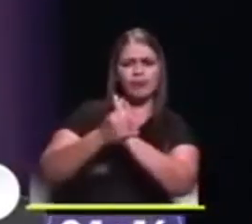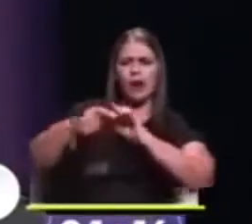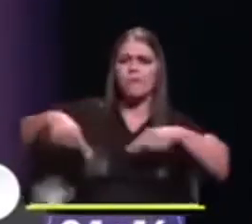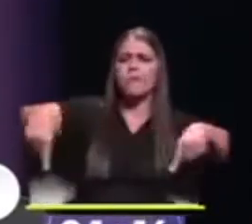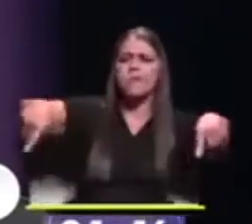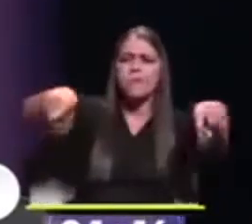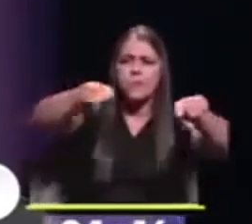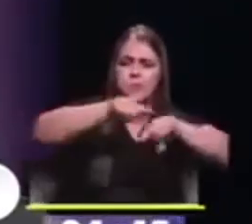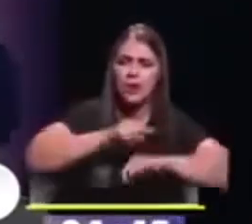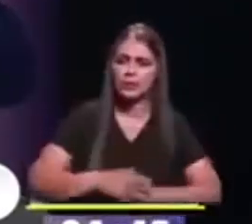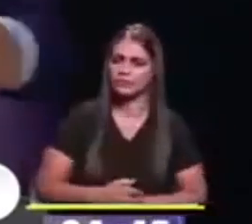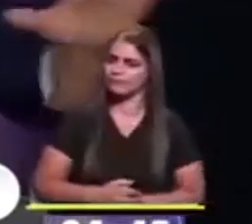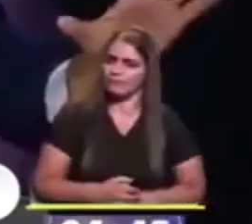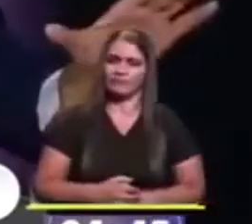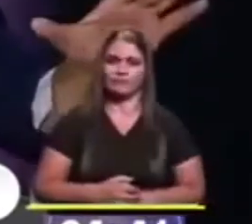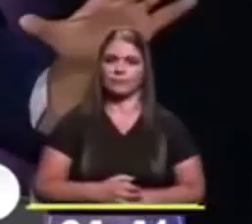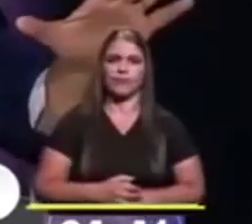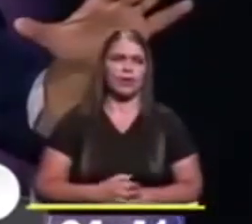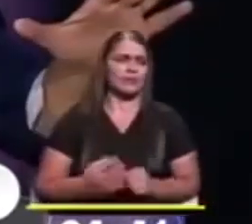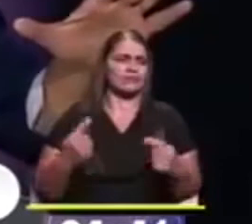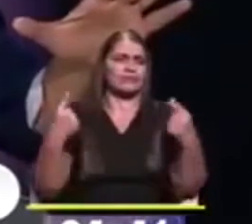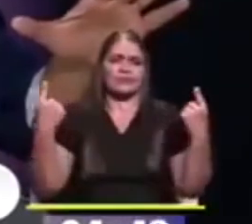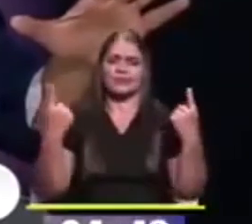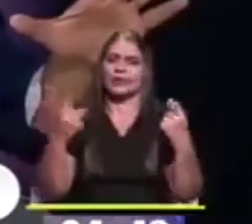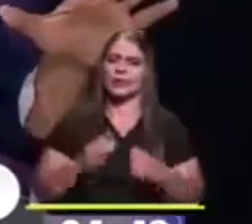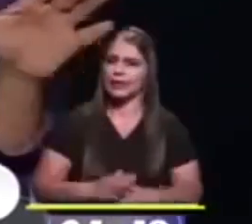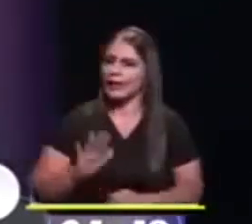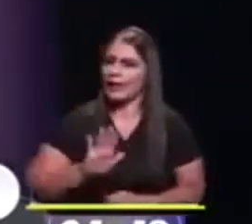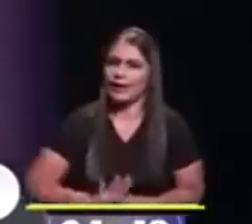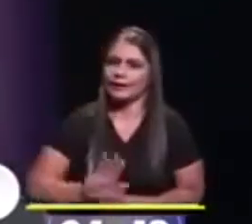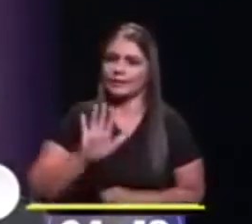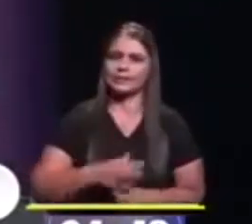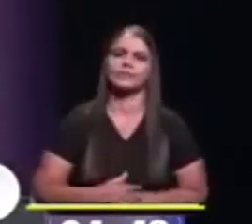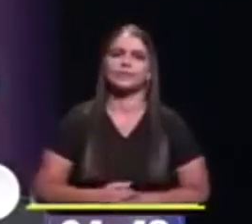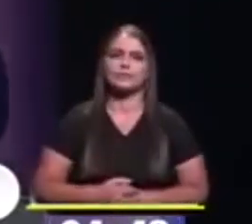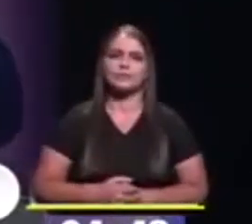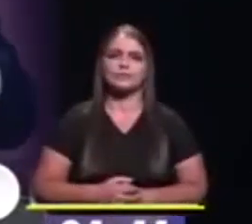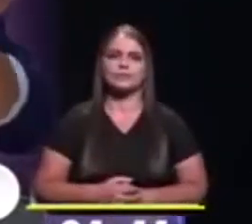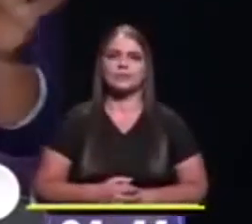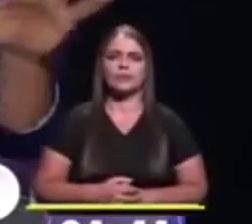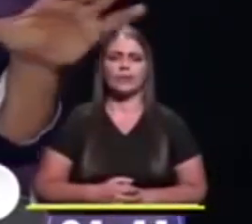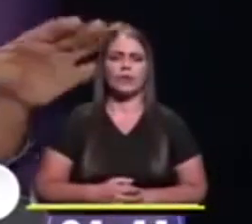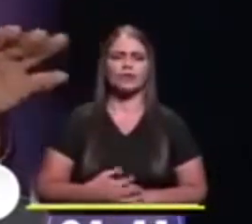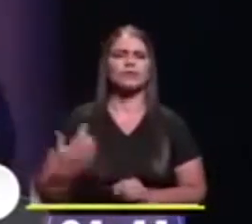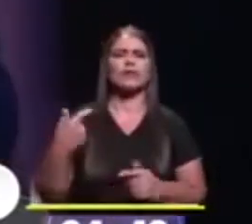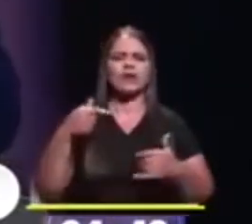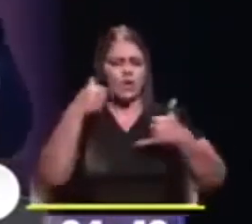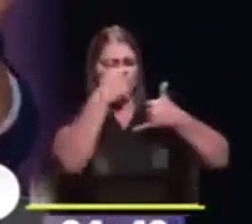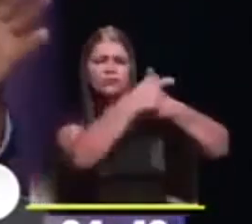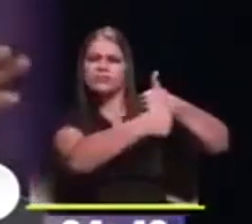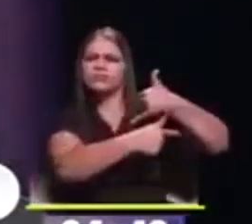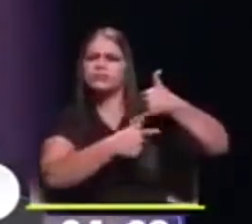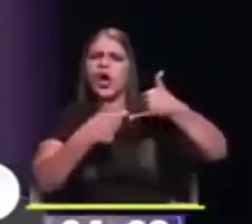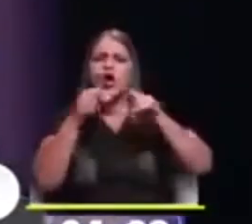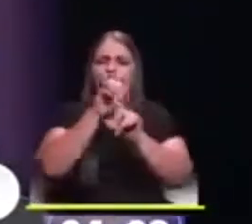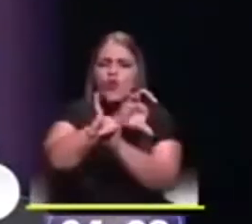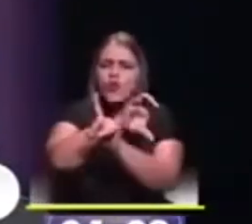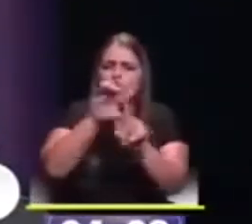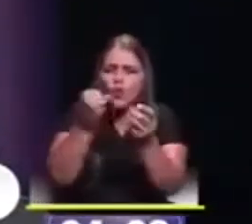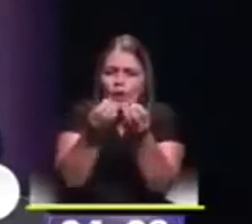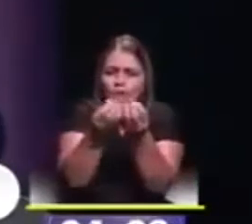Colombia, las personas y las comunidades por todo nuestro territorio. Tenemos una diversidad cultural maravillosa de la que nos sentimos